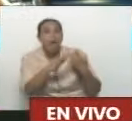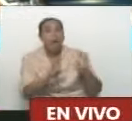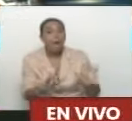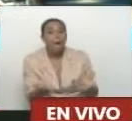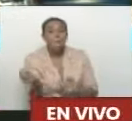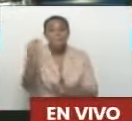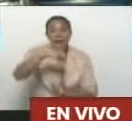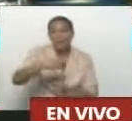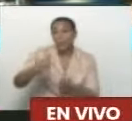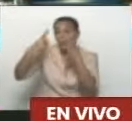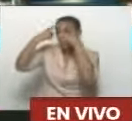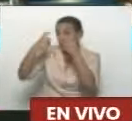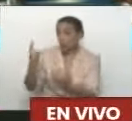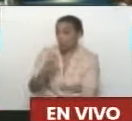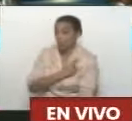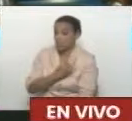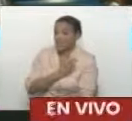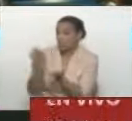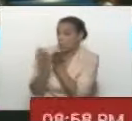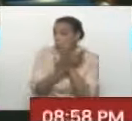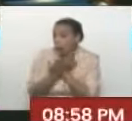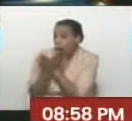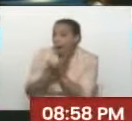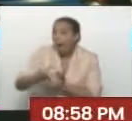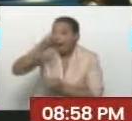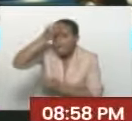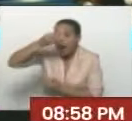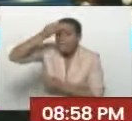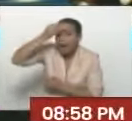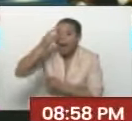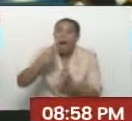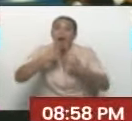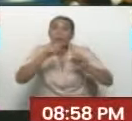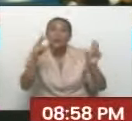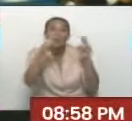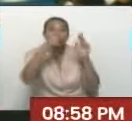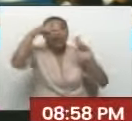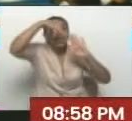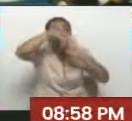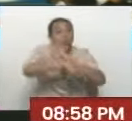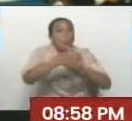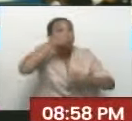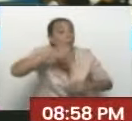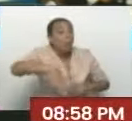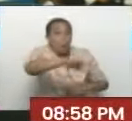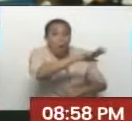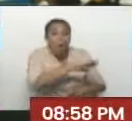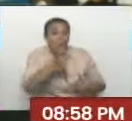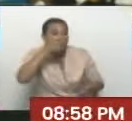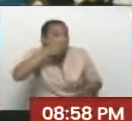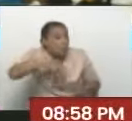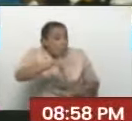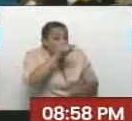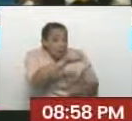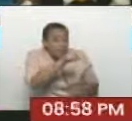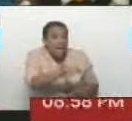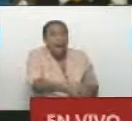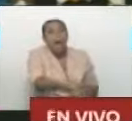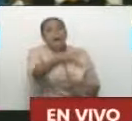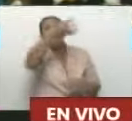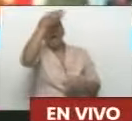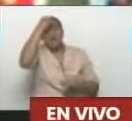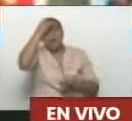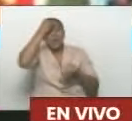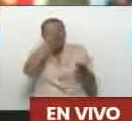estoy haciendo en la escuela directamente, pero yo estoy conociendo lo que está pasando realmente en el pueblo. Y allí,